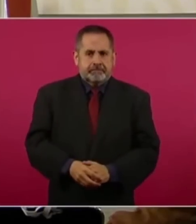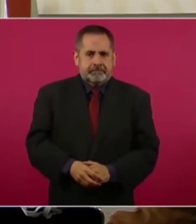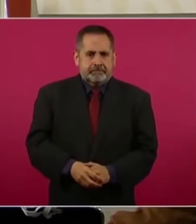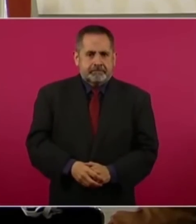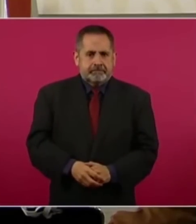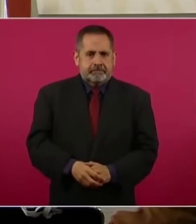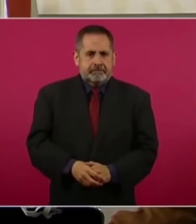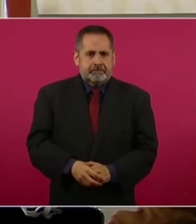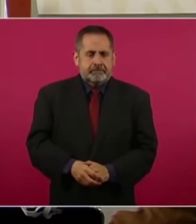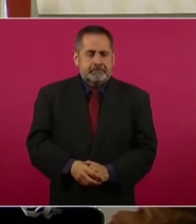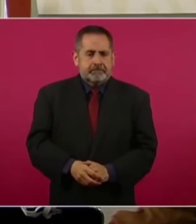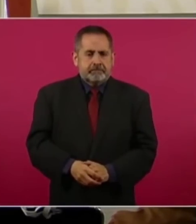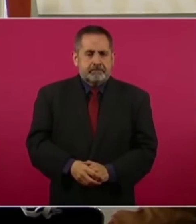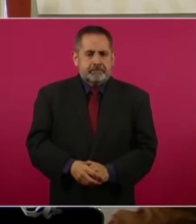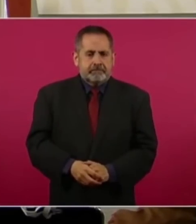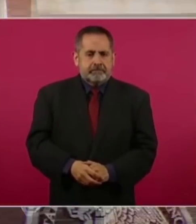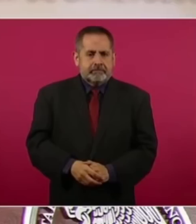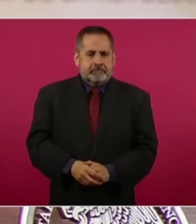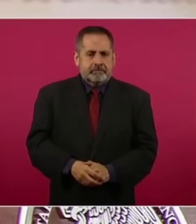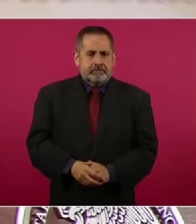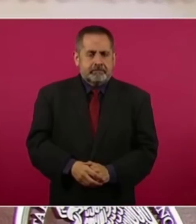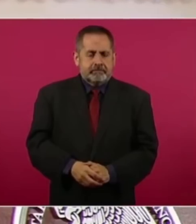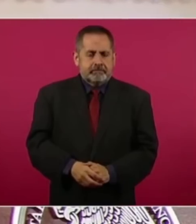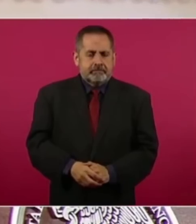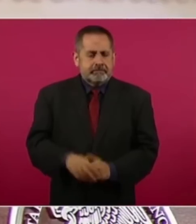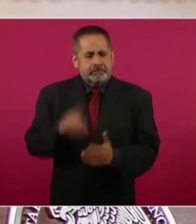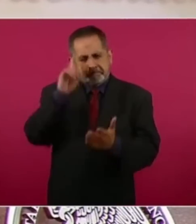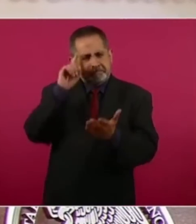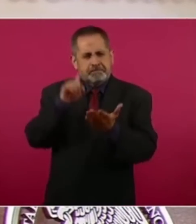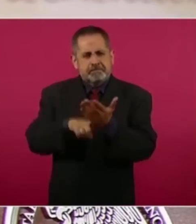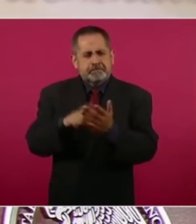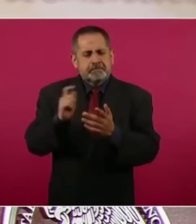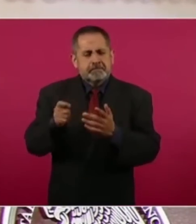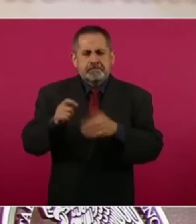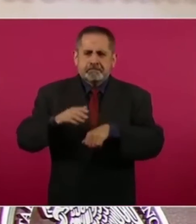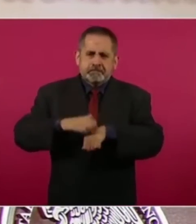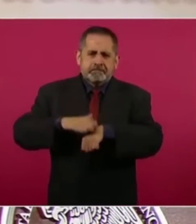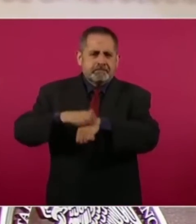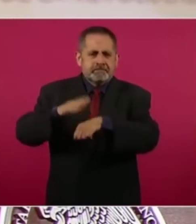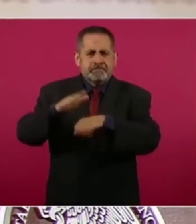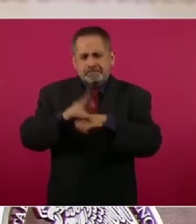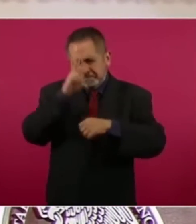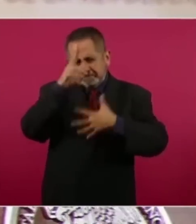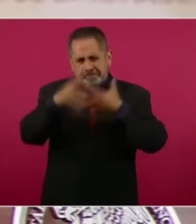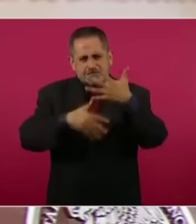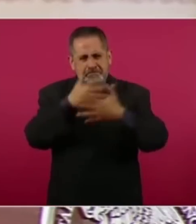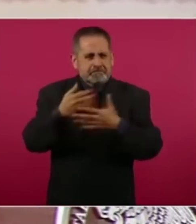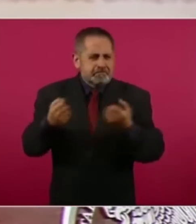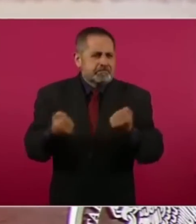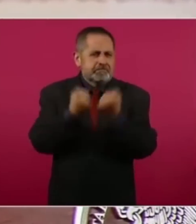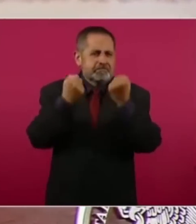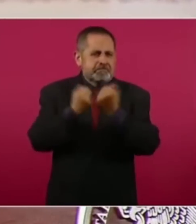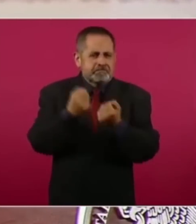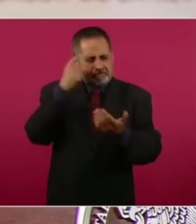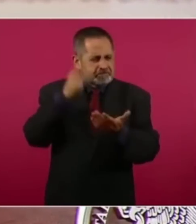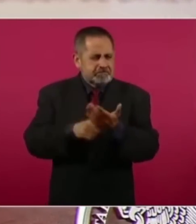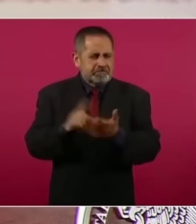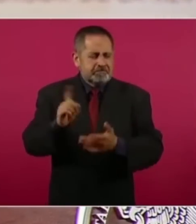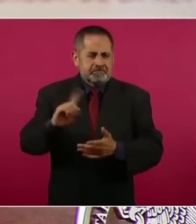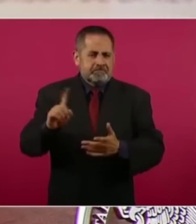No creo que que haya más violencia en esa